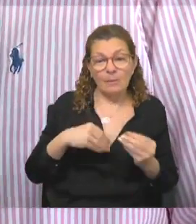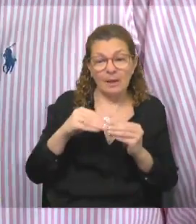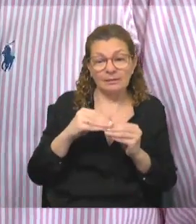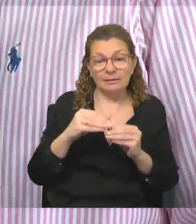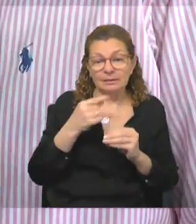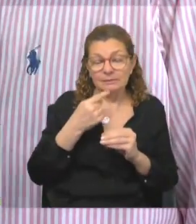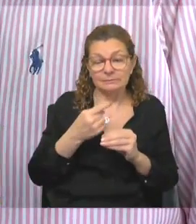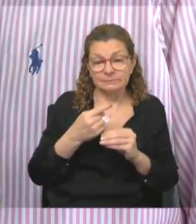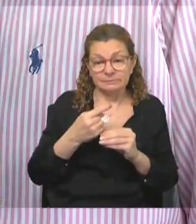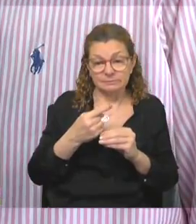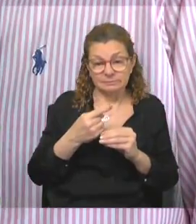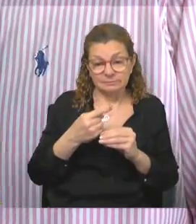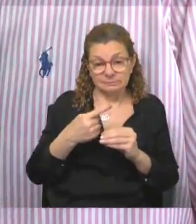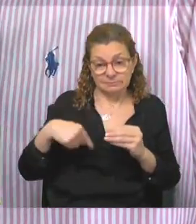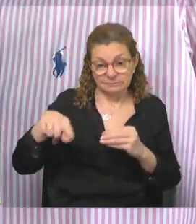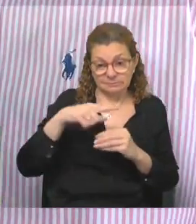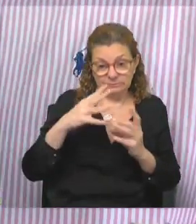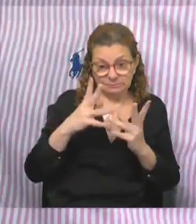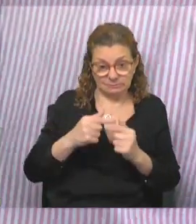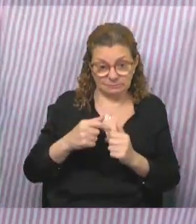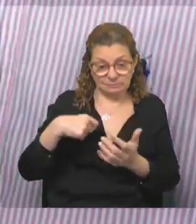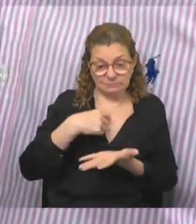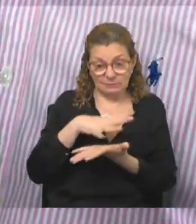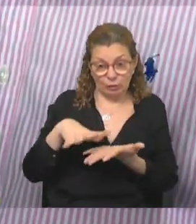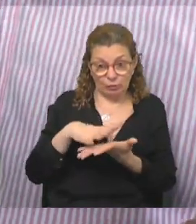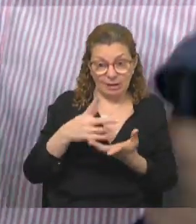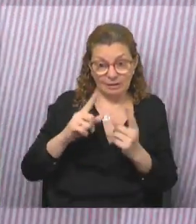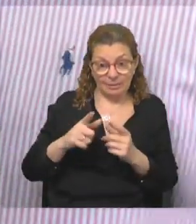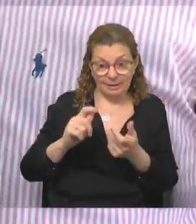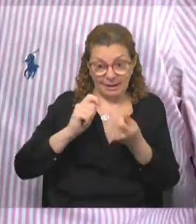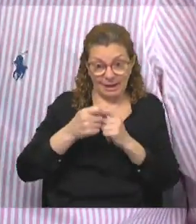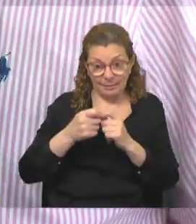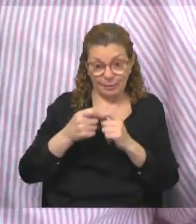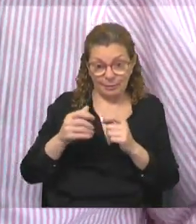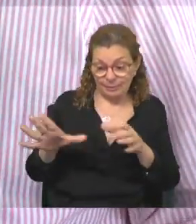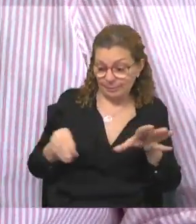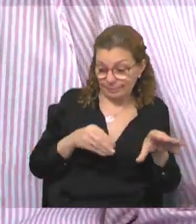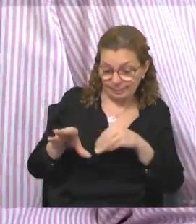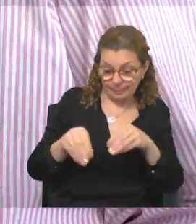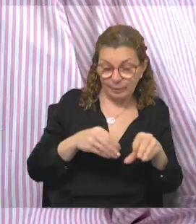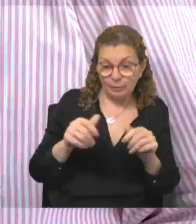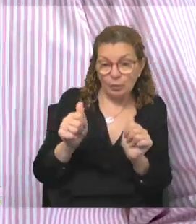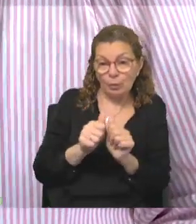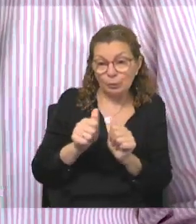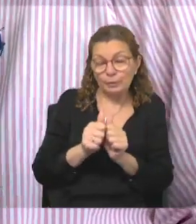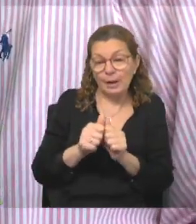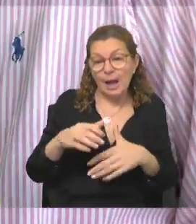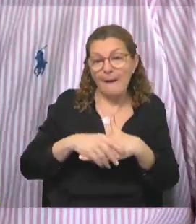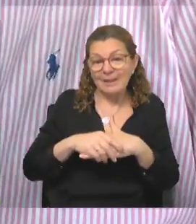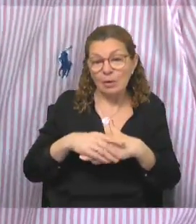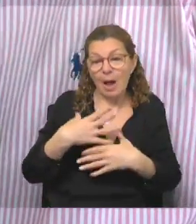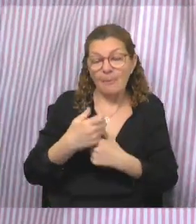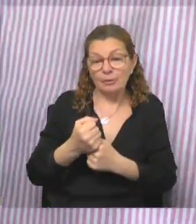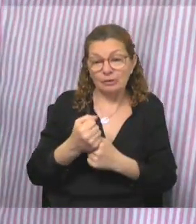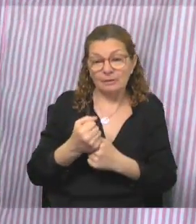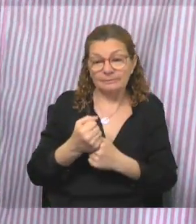cuando nos abrazamos de las organizaciones de la sociedad civil me me cambio el sombrero porque también tengo una fundación con unos amigos que que sabemos a veces que los que